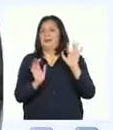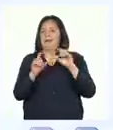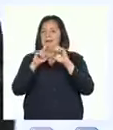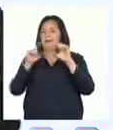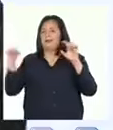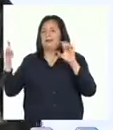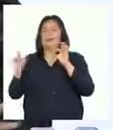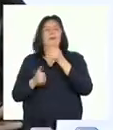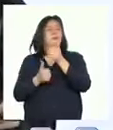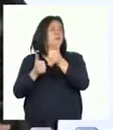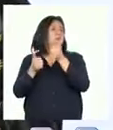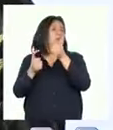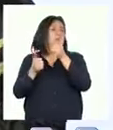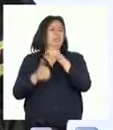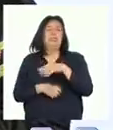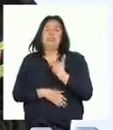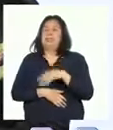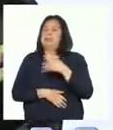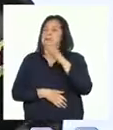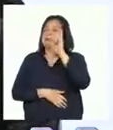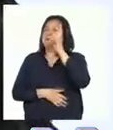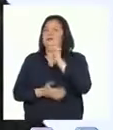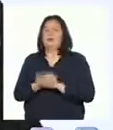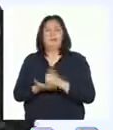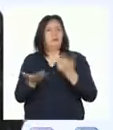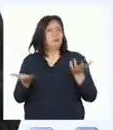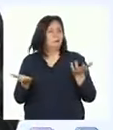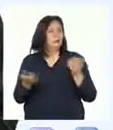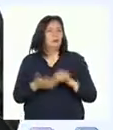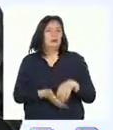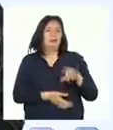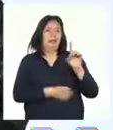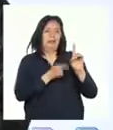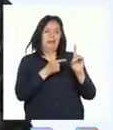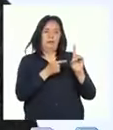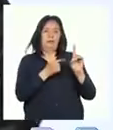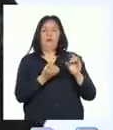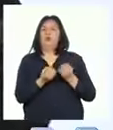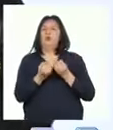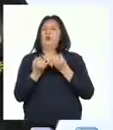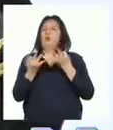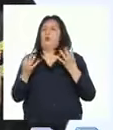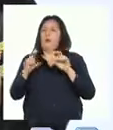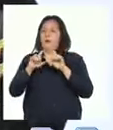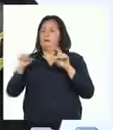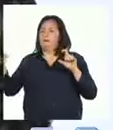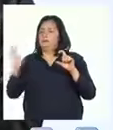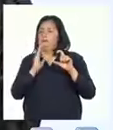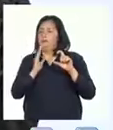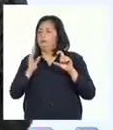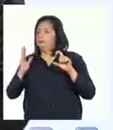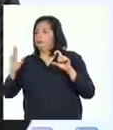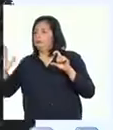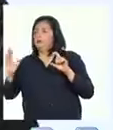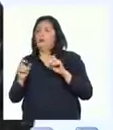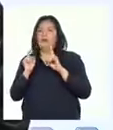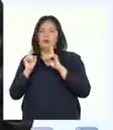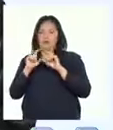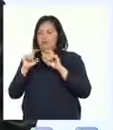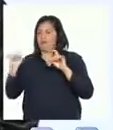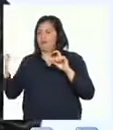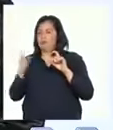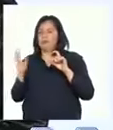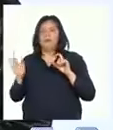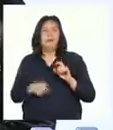cuadraditos. Genial, profesora. Entonces, mientras el denominador nos indica la cantidad de partes en que hemos dividido un